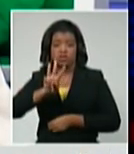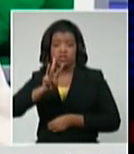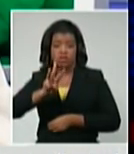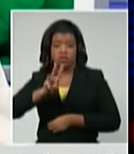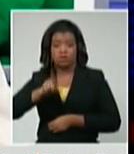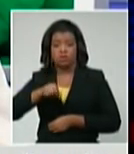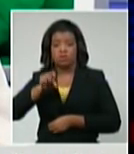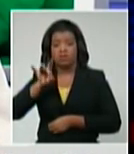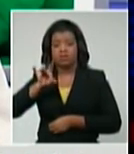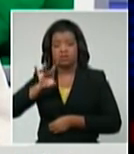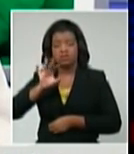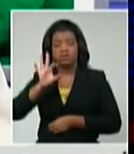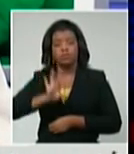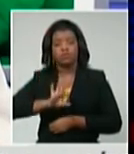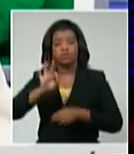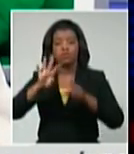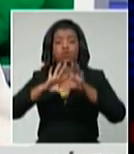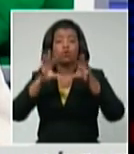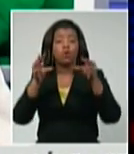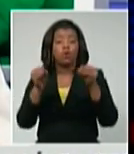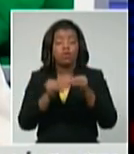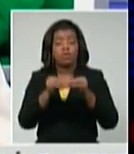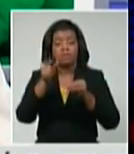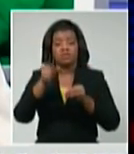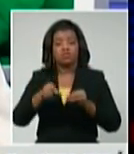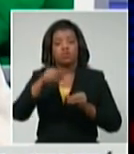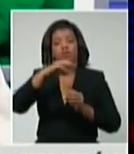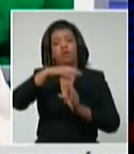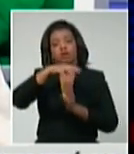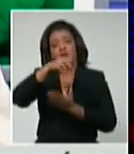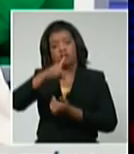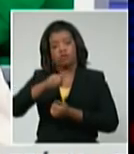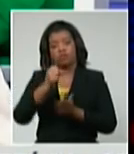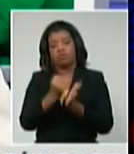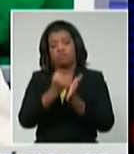43,15% de todos los casos del mundo, con